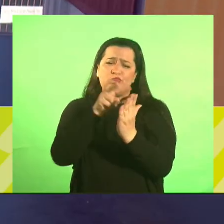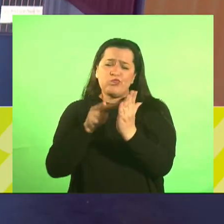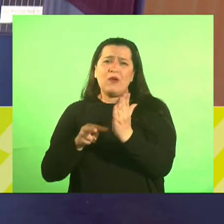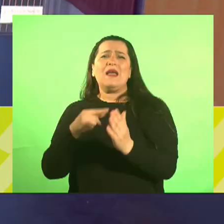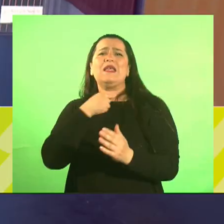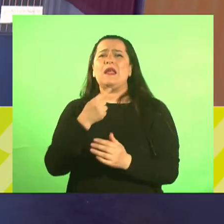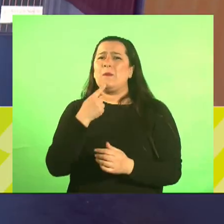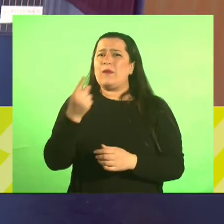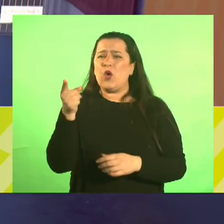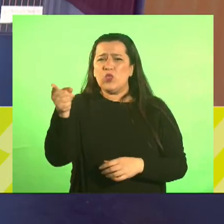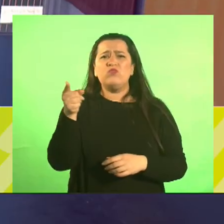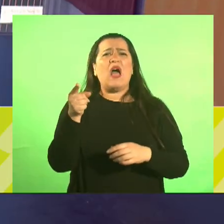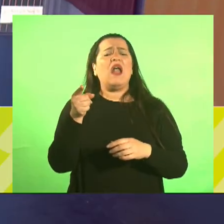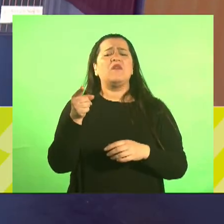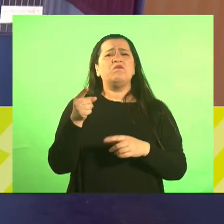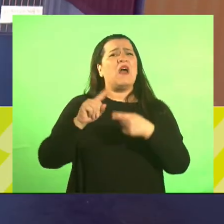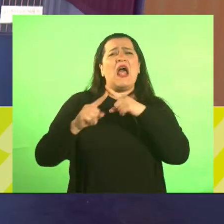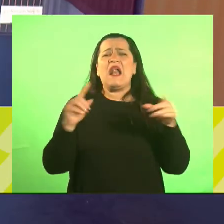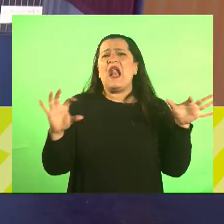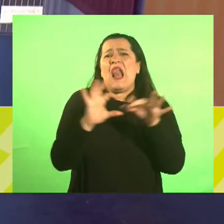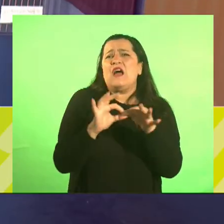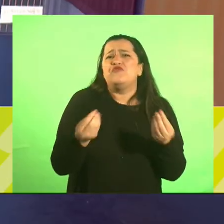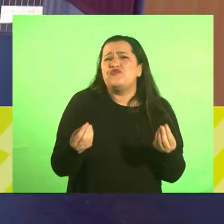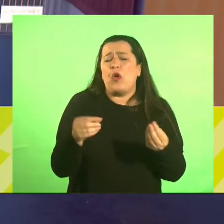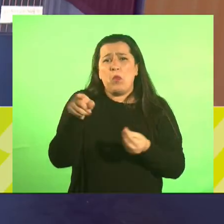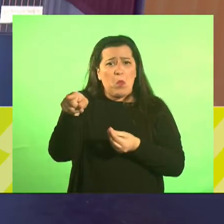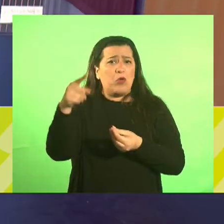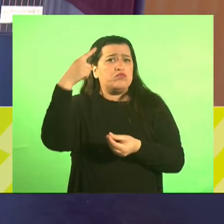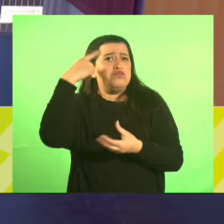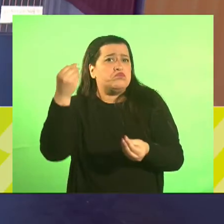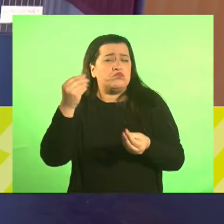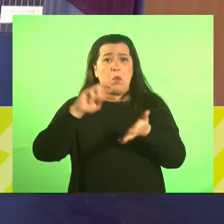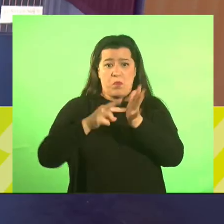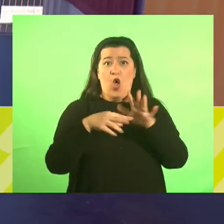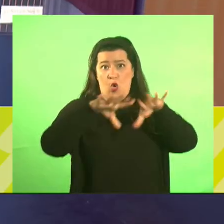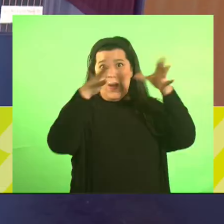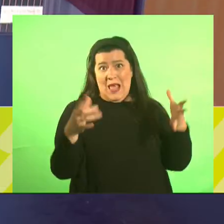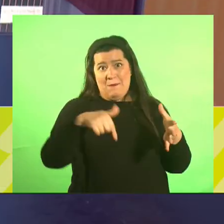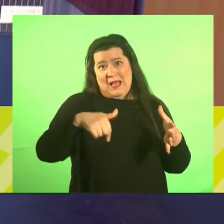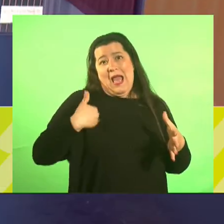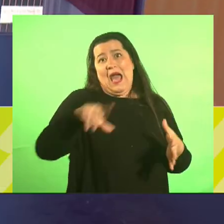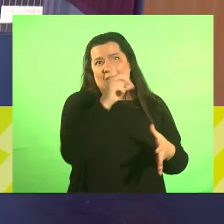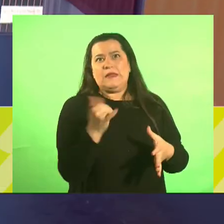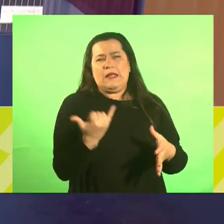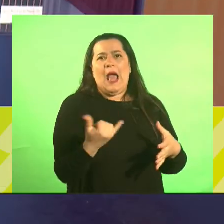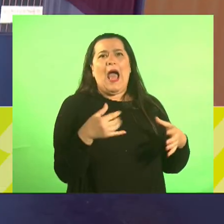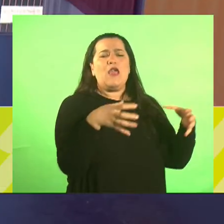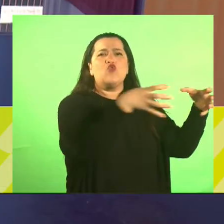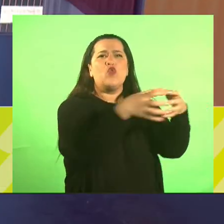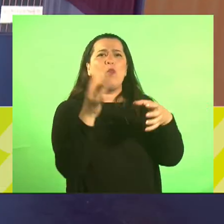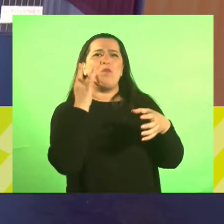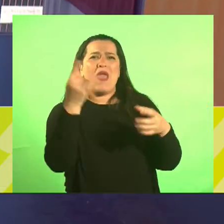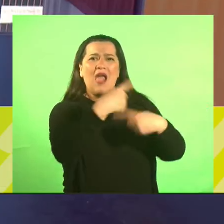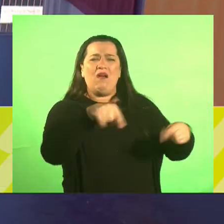quería preguntarte qué relación estableces entre el problema del racismo estructural, las